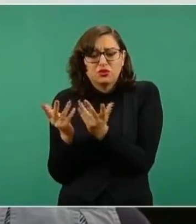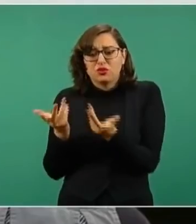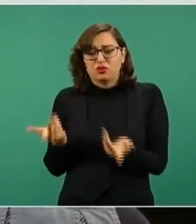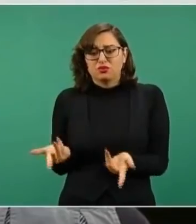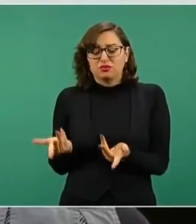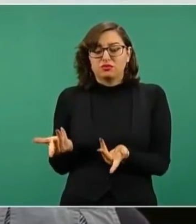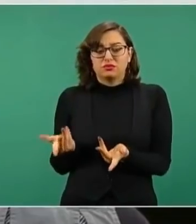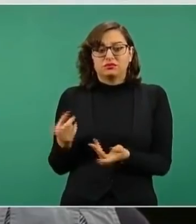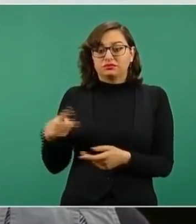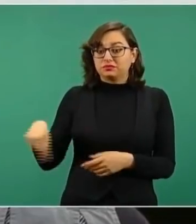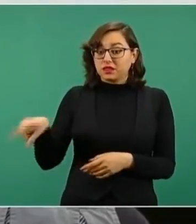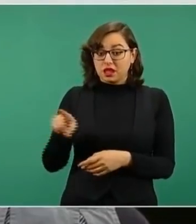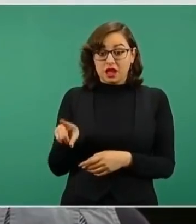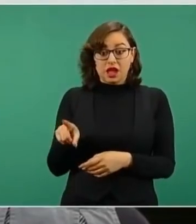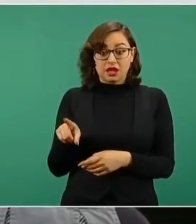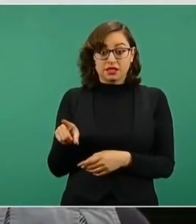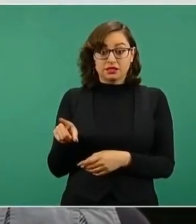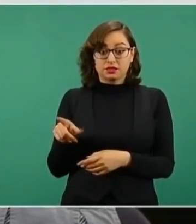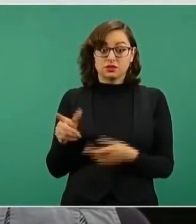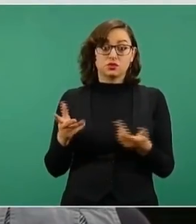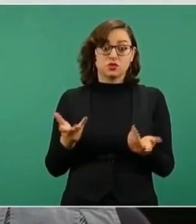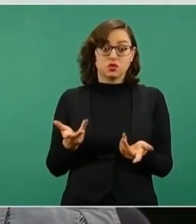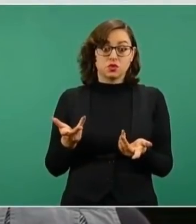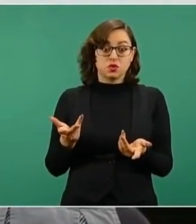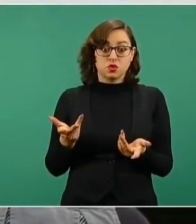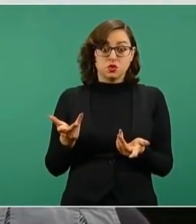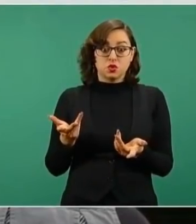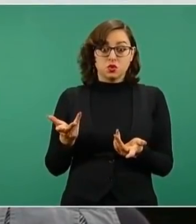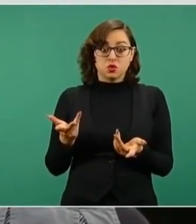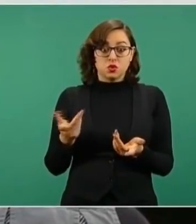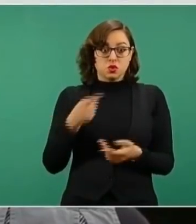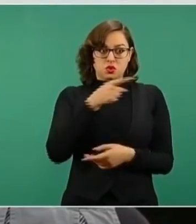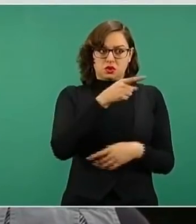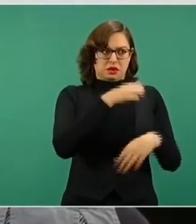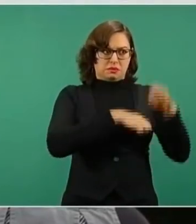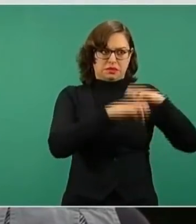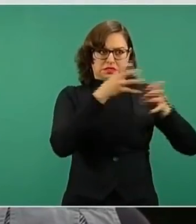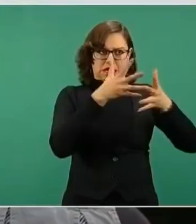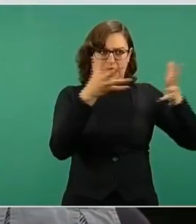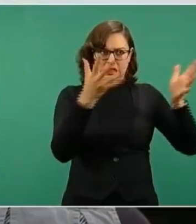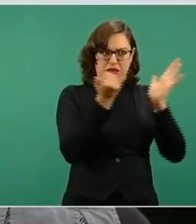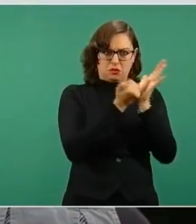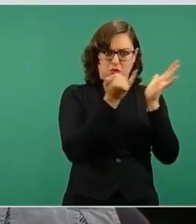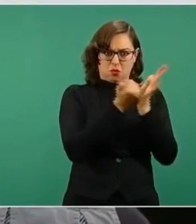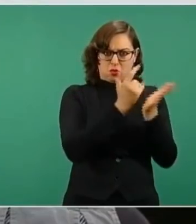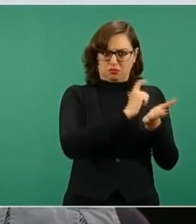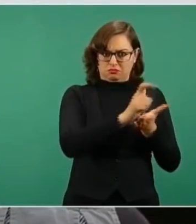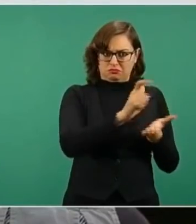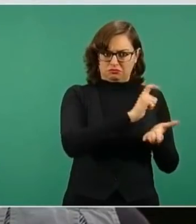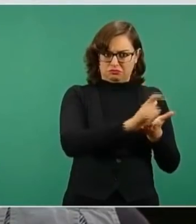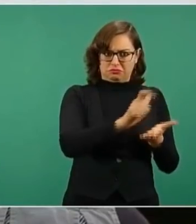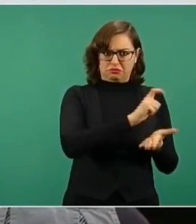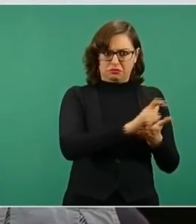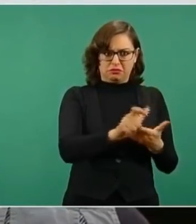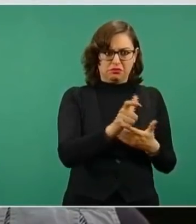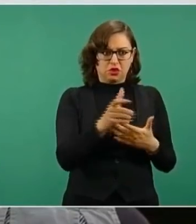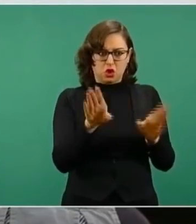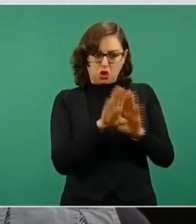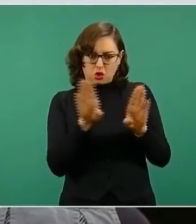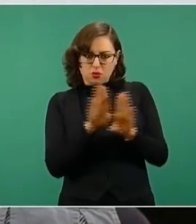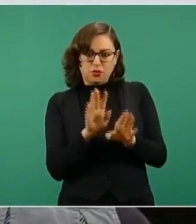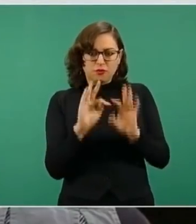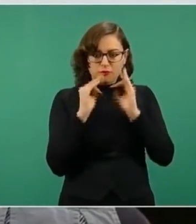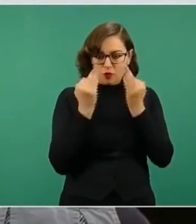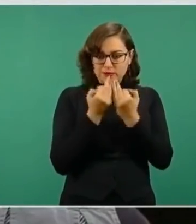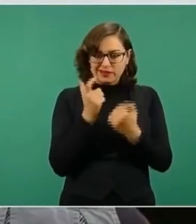casa, que no tienen, así como el caso de los impuestos, que los grandes corporativos tienen despachos a su servicio para buscar,